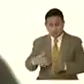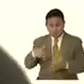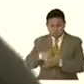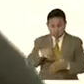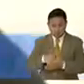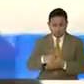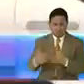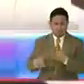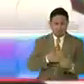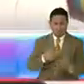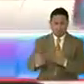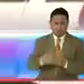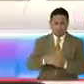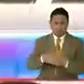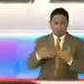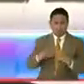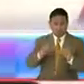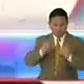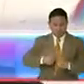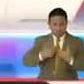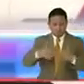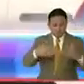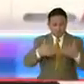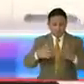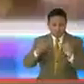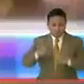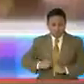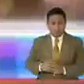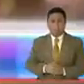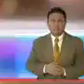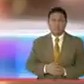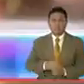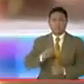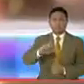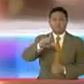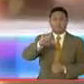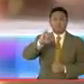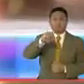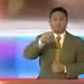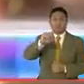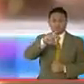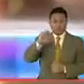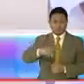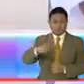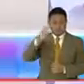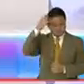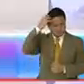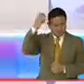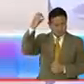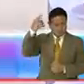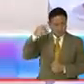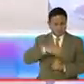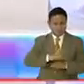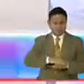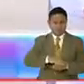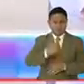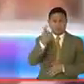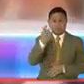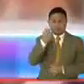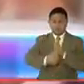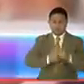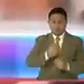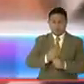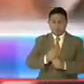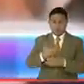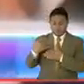son parte de la vida y lo gratificante está en saberlos sobrellevar. Elizabeth, por ejemplo, padece de un tumor cerebral que fue detectado a los 11 años y